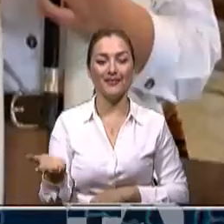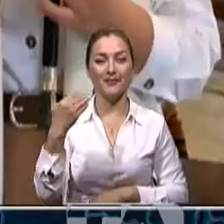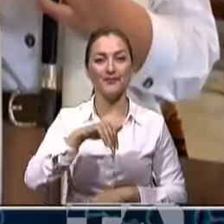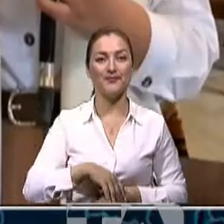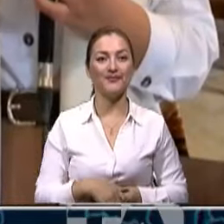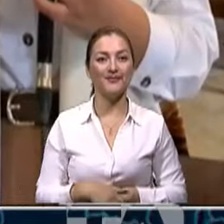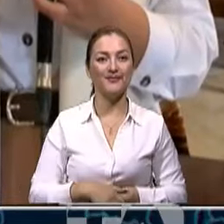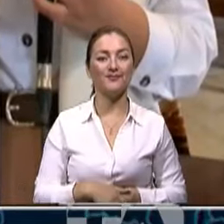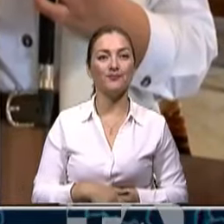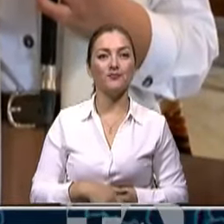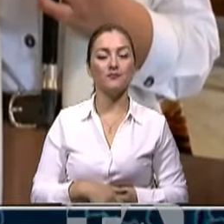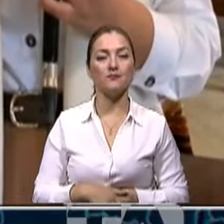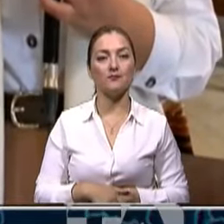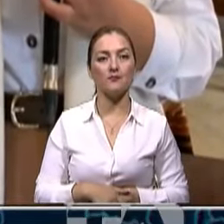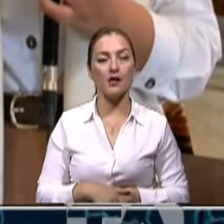del Rocío.